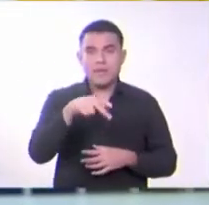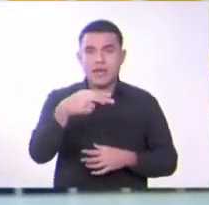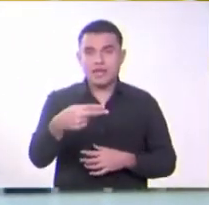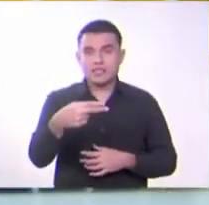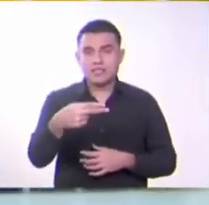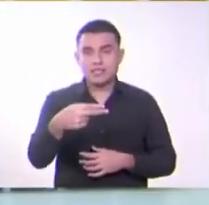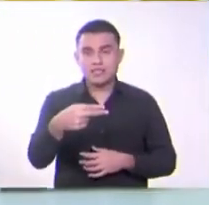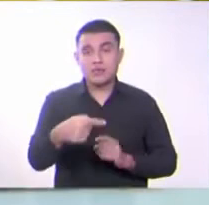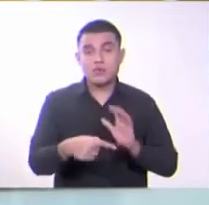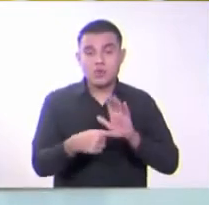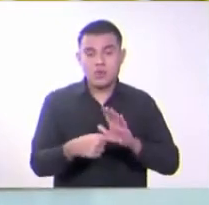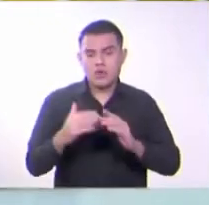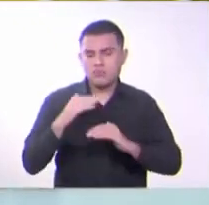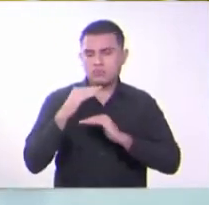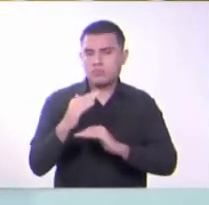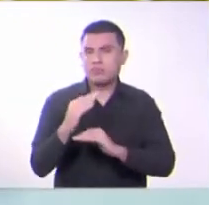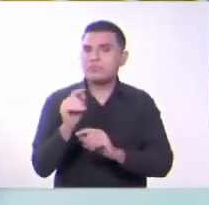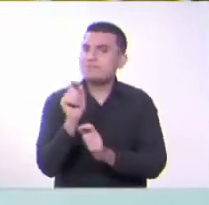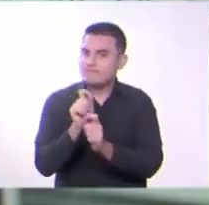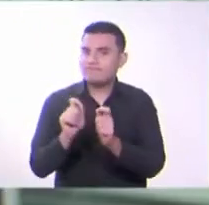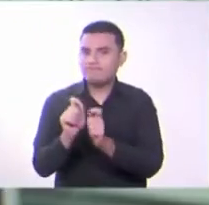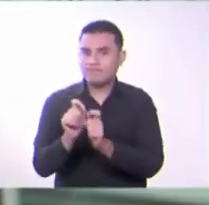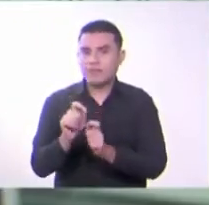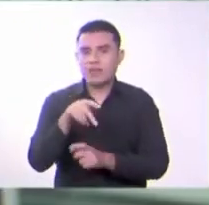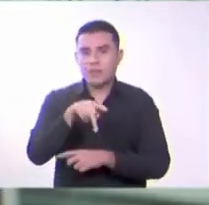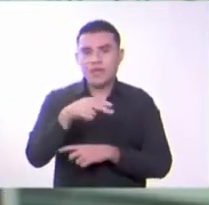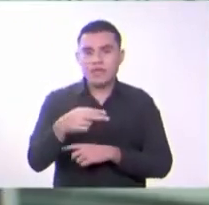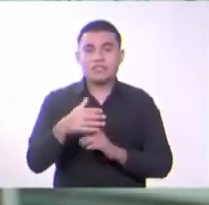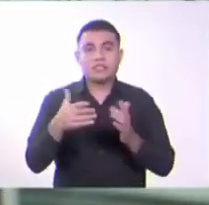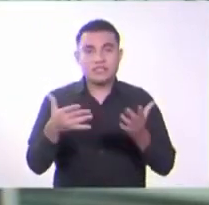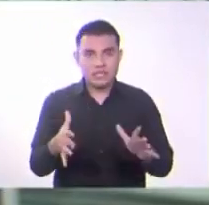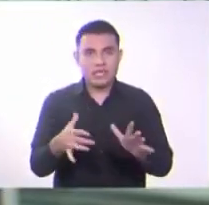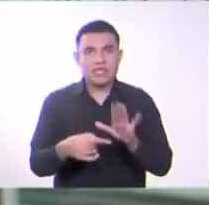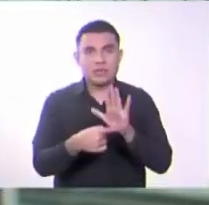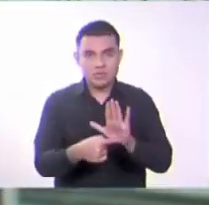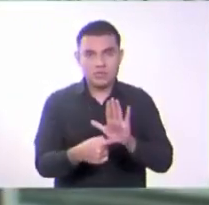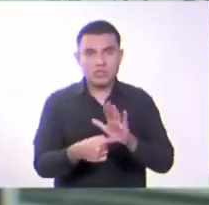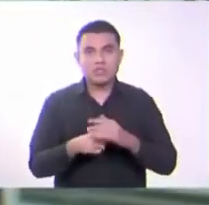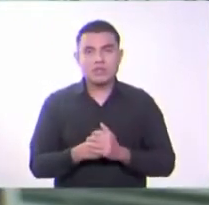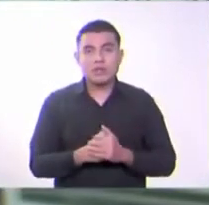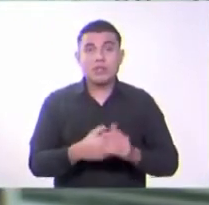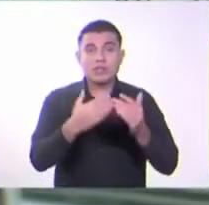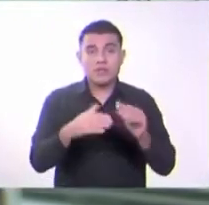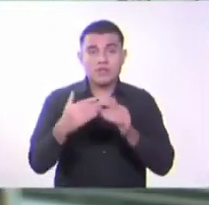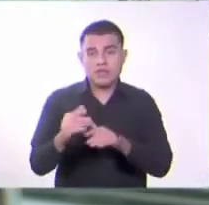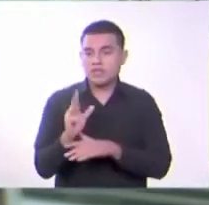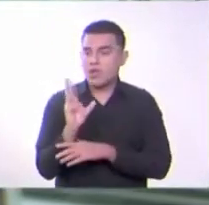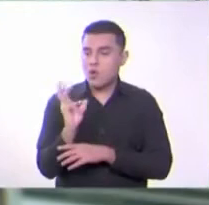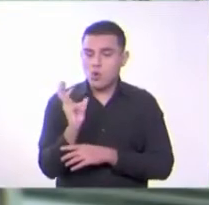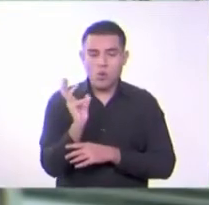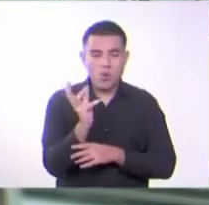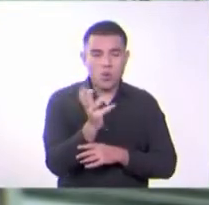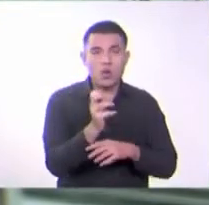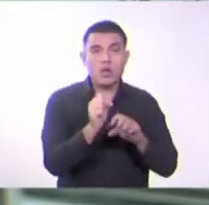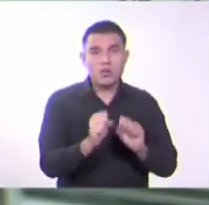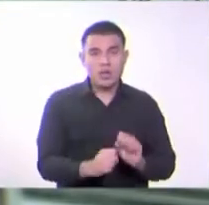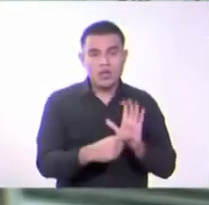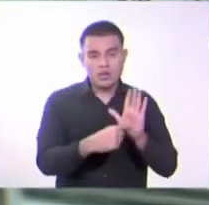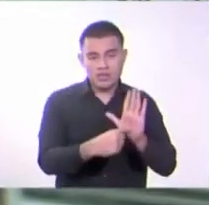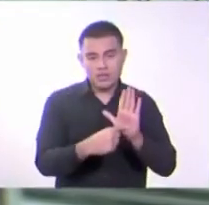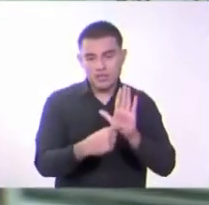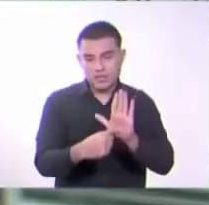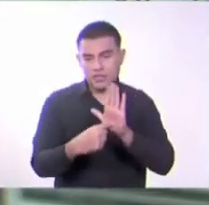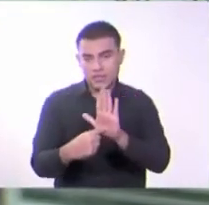una medida más certera del pH, ya que muestra los diferentes colores que pueden presentar las